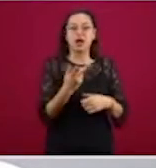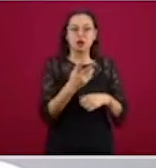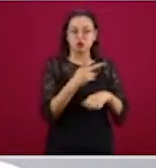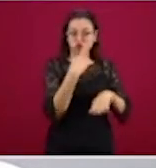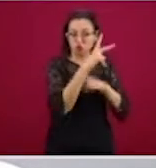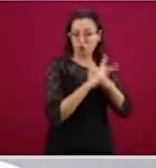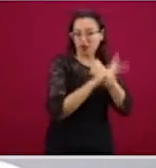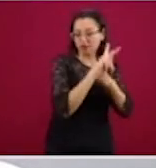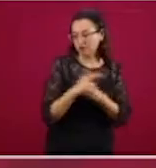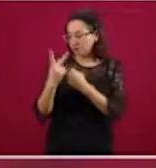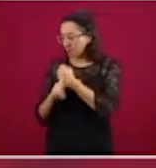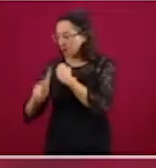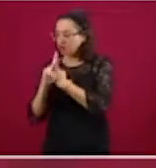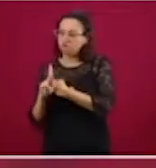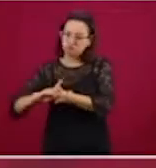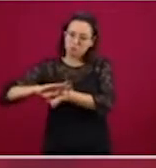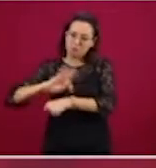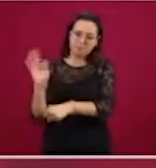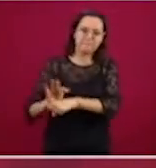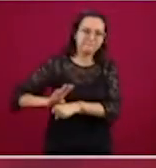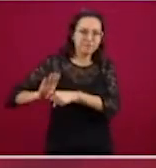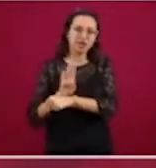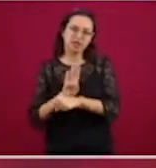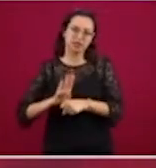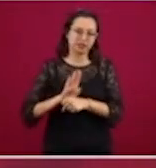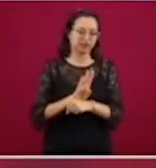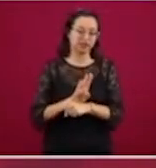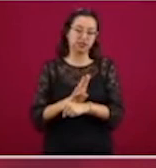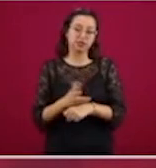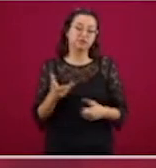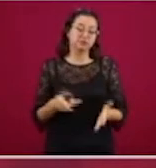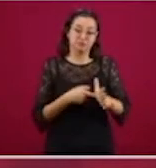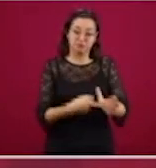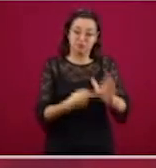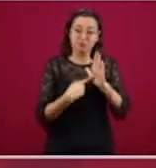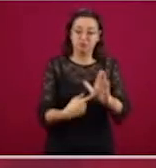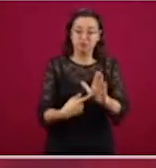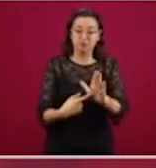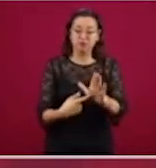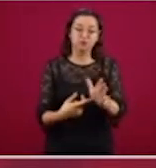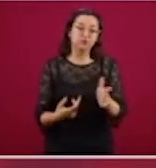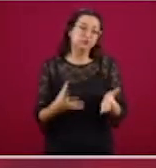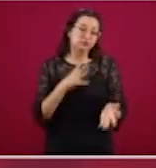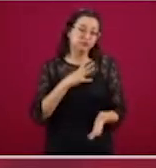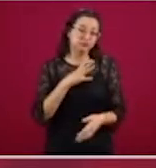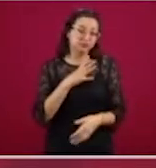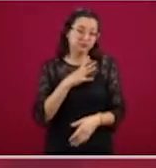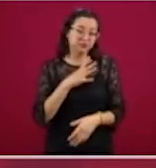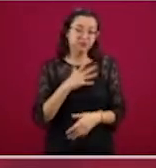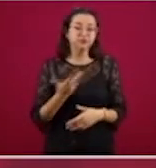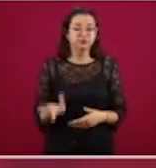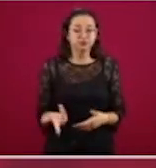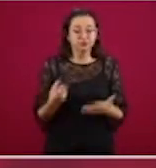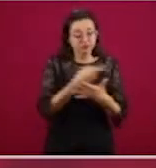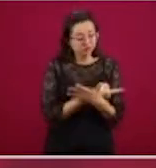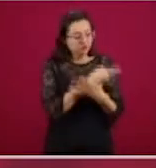pueblos. Y esto lo demuestra. Entonces, esos son factores